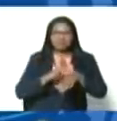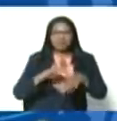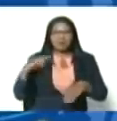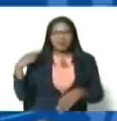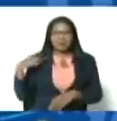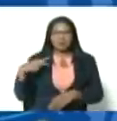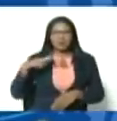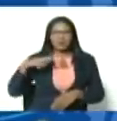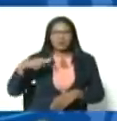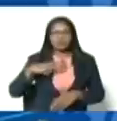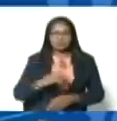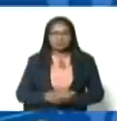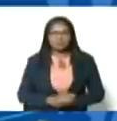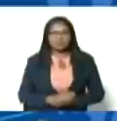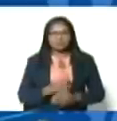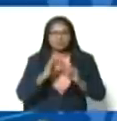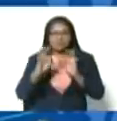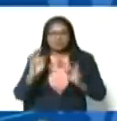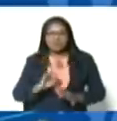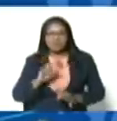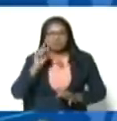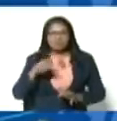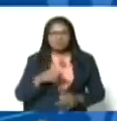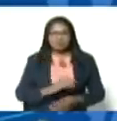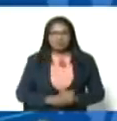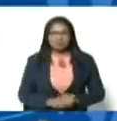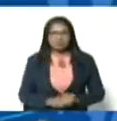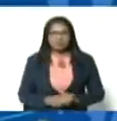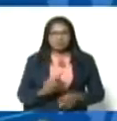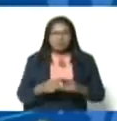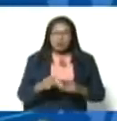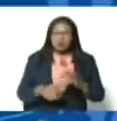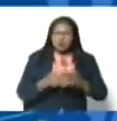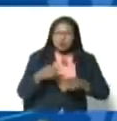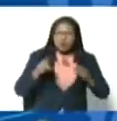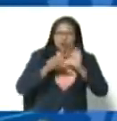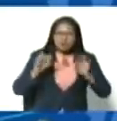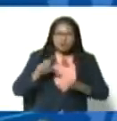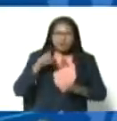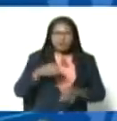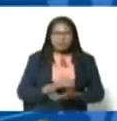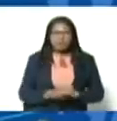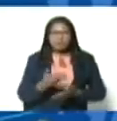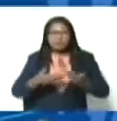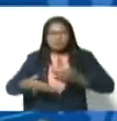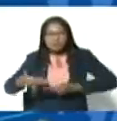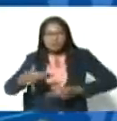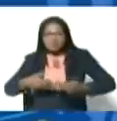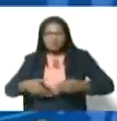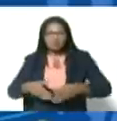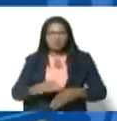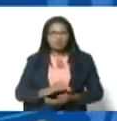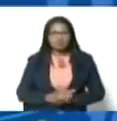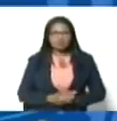estas tiendas son algo maravilloso. Y además tienen, van a tener servicio,